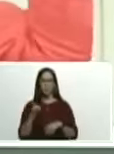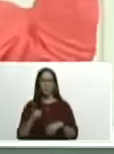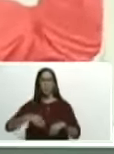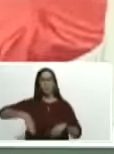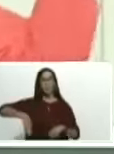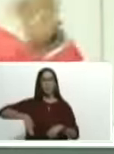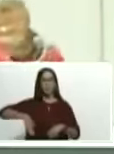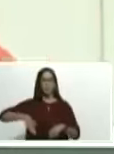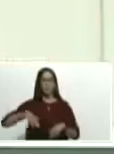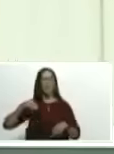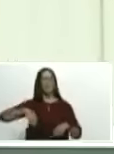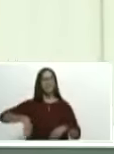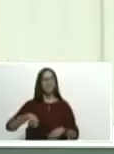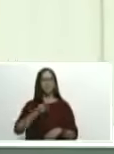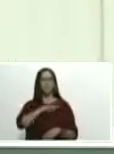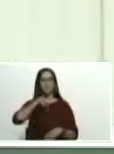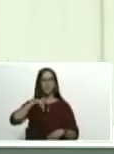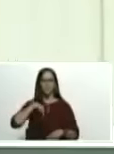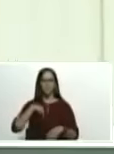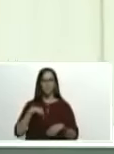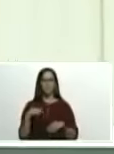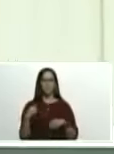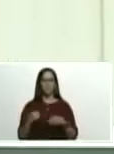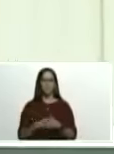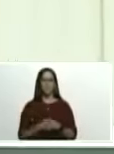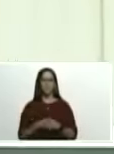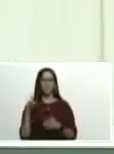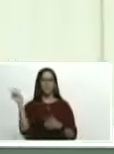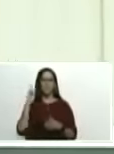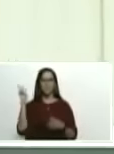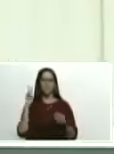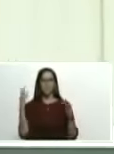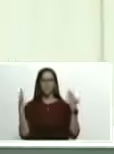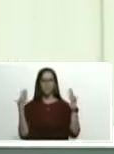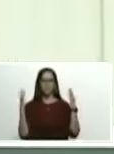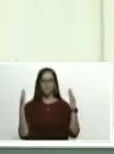Esequibo. ¡El Esequibo es Venezuela! ¡Adelante!